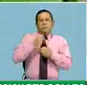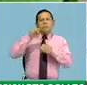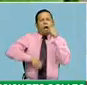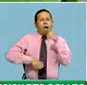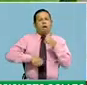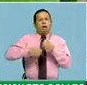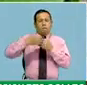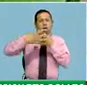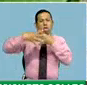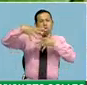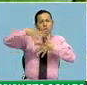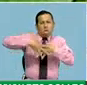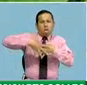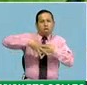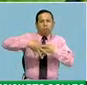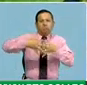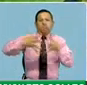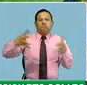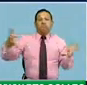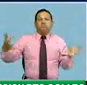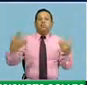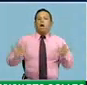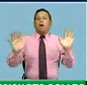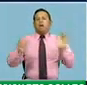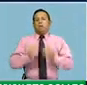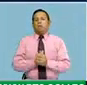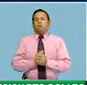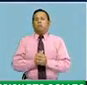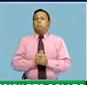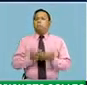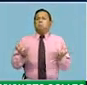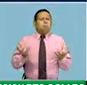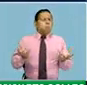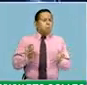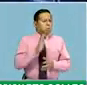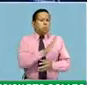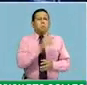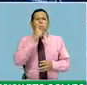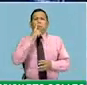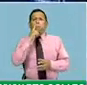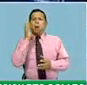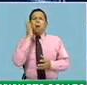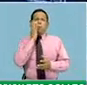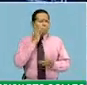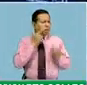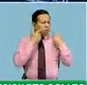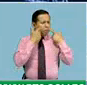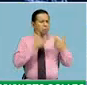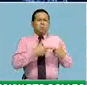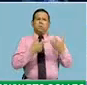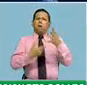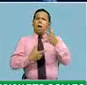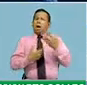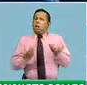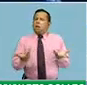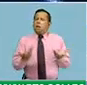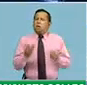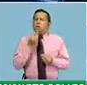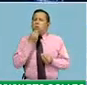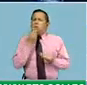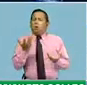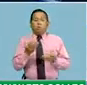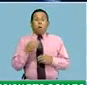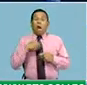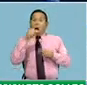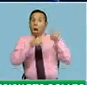se sabe dónde hasta que los encuentran al fondo. Yo no sé dónde están los padres que no ven a sus hijos, no sé. Si ustedes van y le hablan,